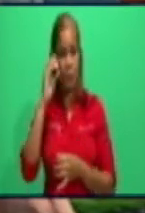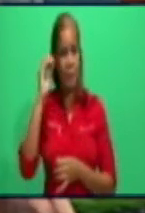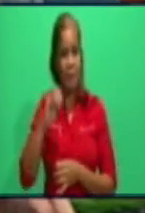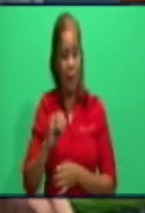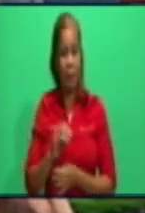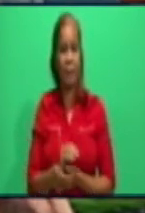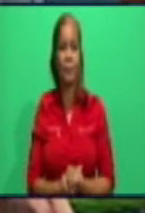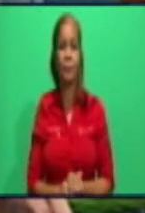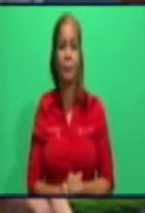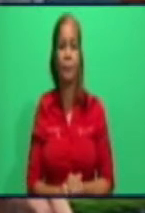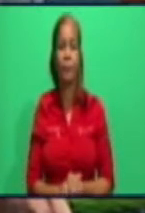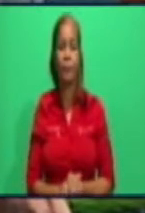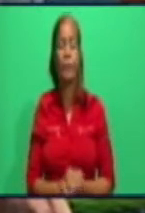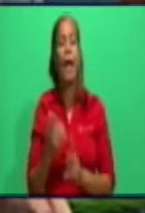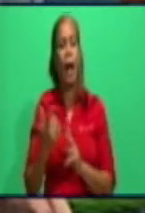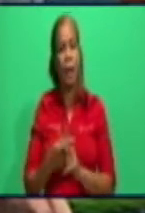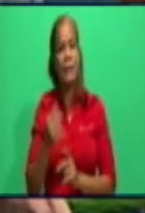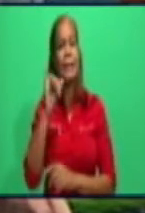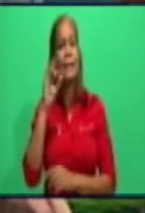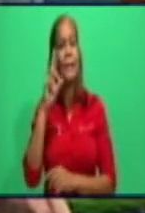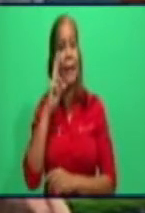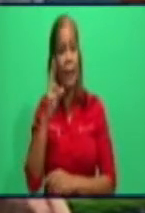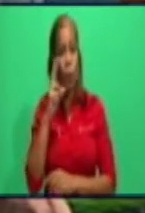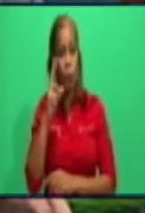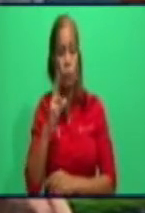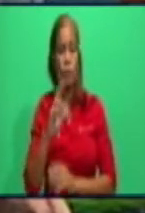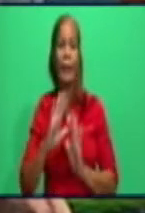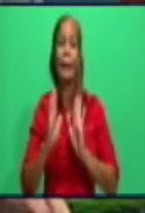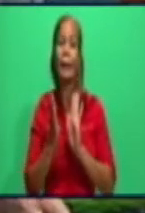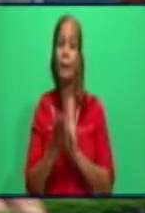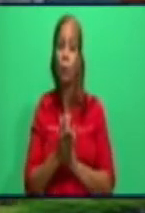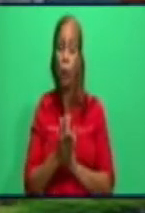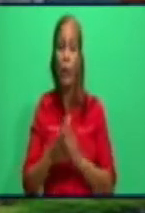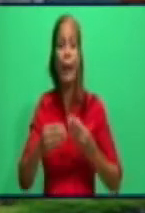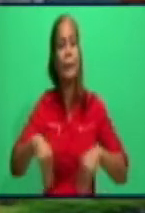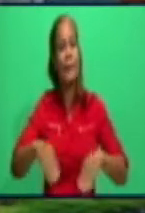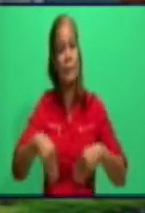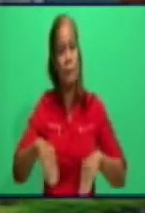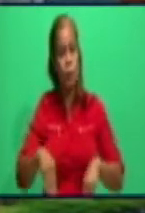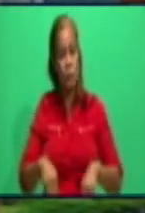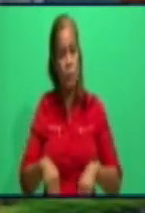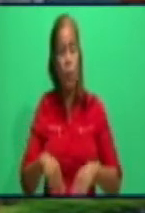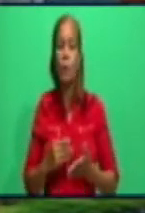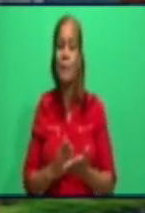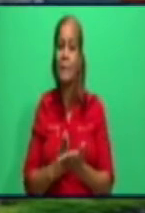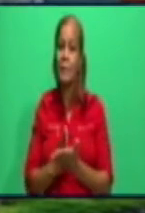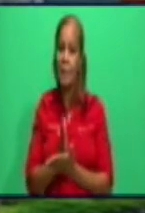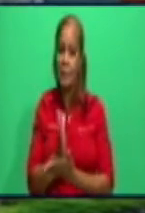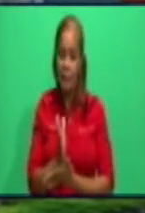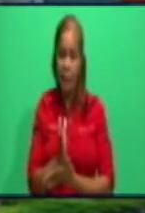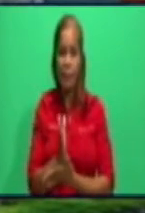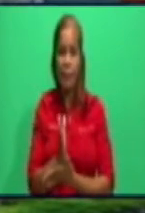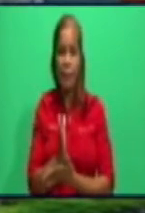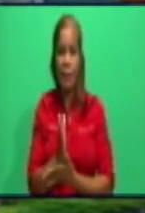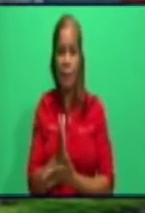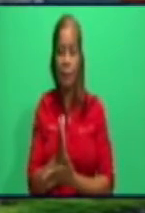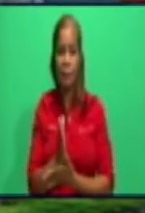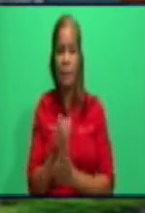Salud Pública. Hay que reconocer que en medio de toda esta panorámica se siguen brindando servicios los que